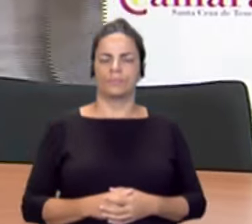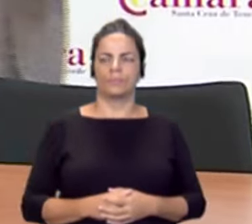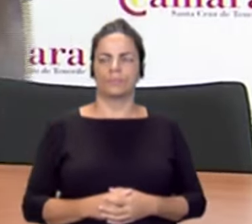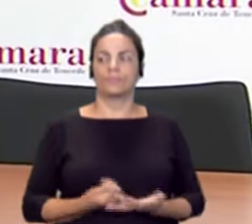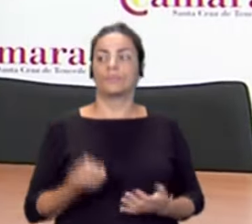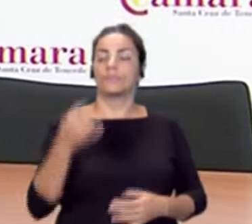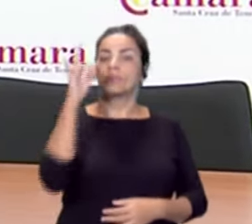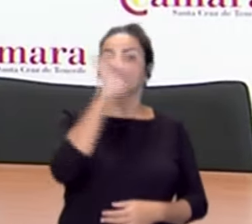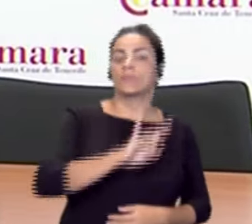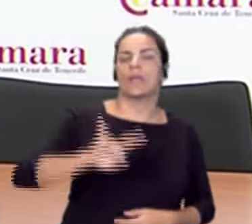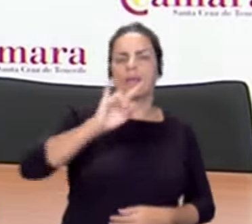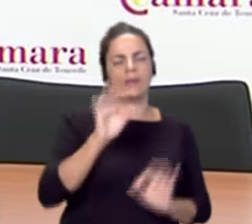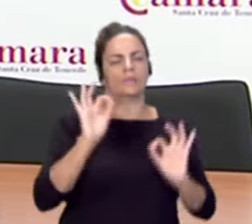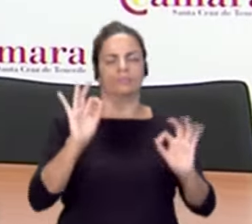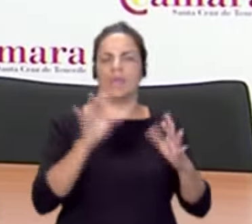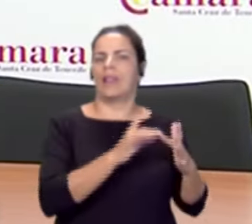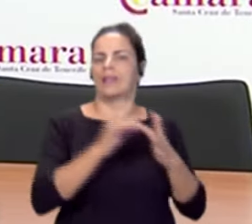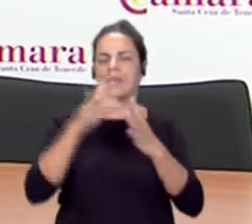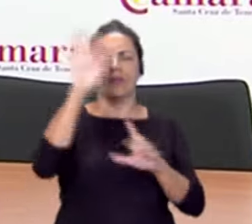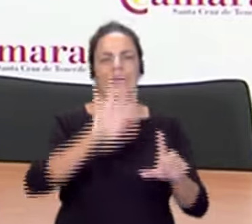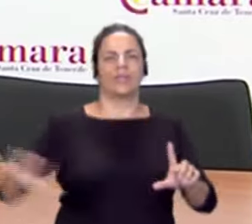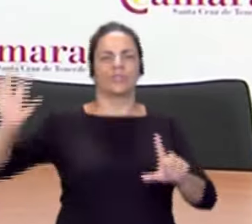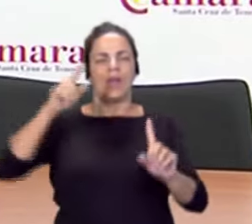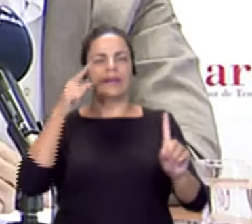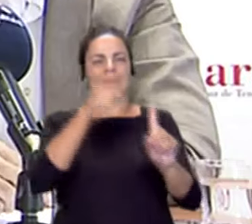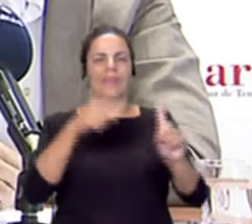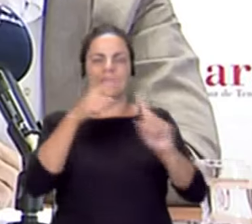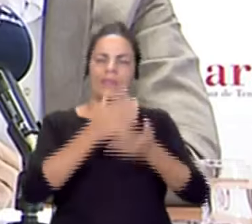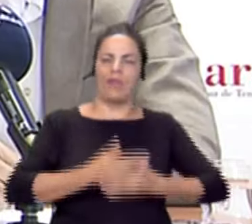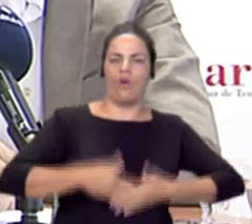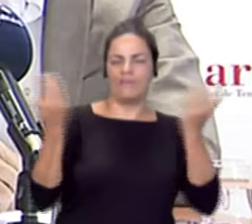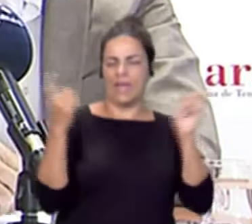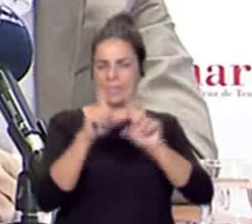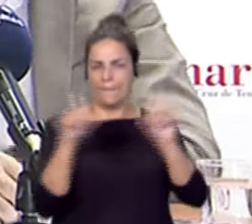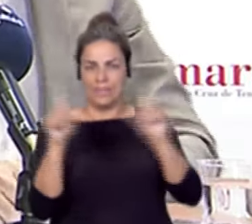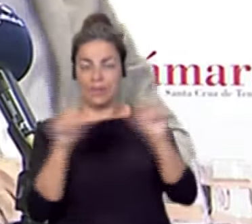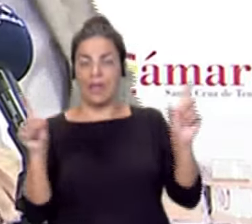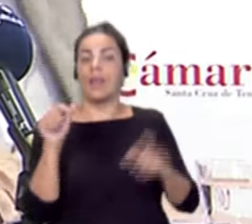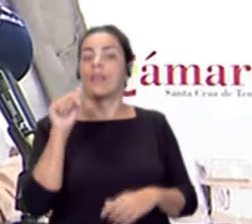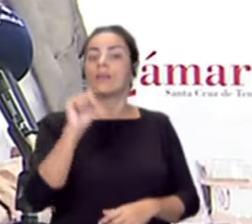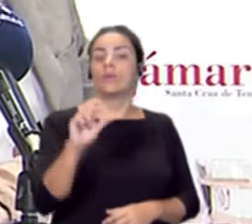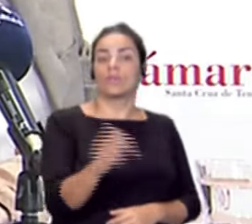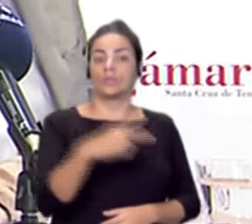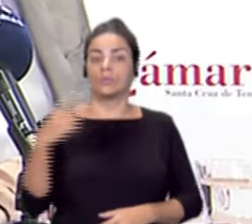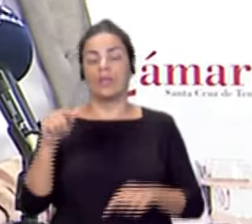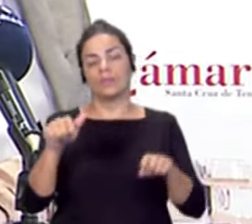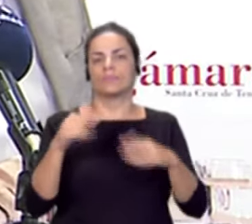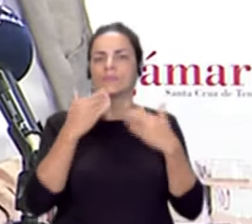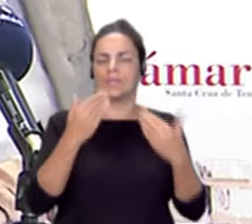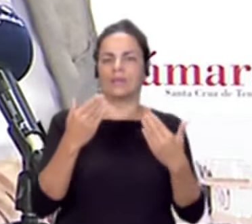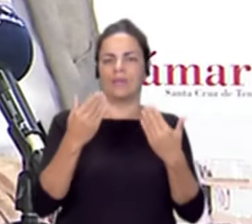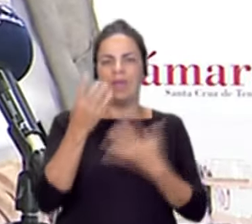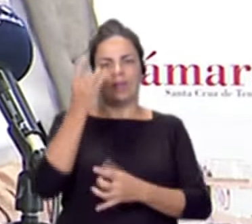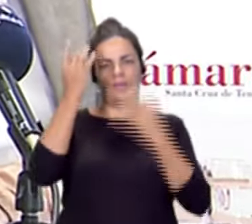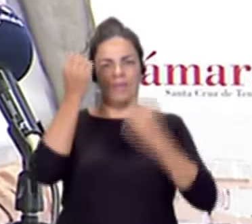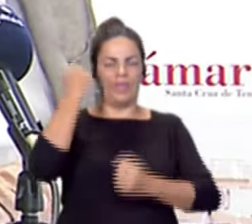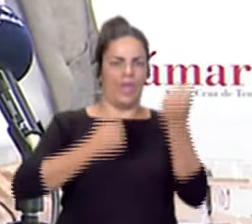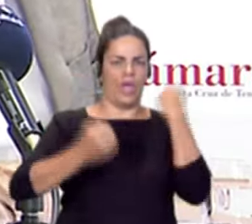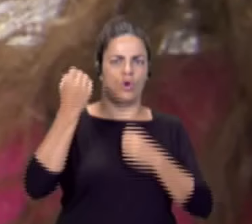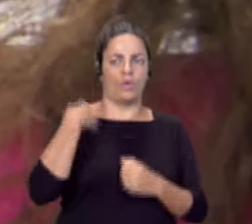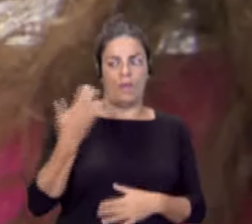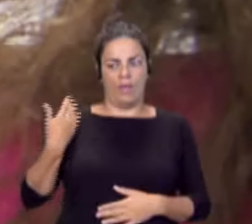Canarias se posiciona como líder nacional en el índice de confianza empresarial. Un resultado que se da gracias a la actividad económica registrada durante